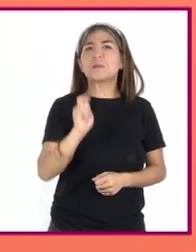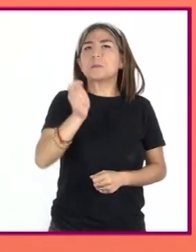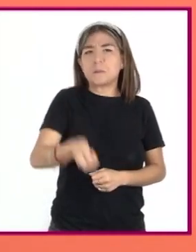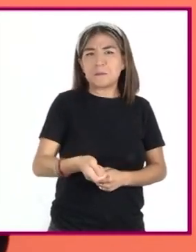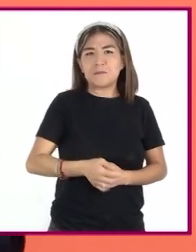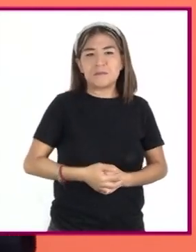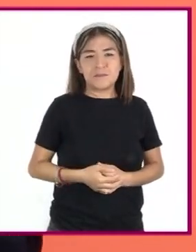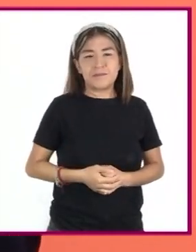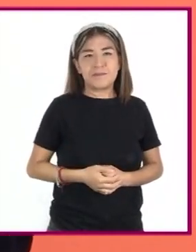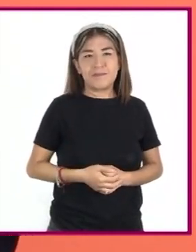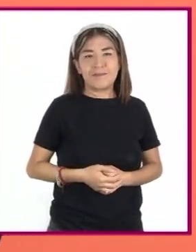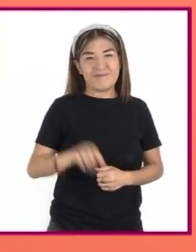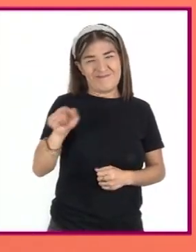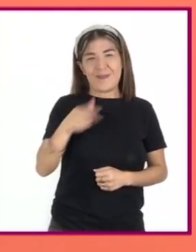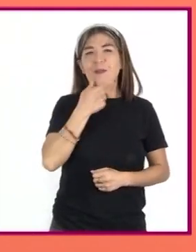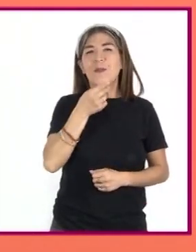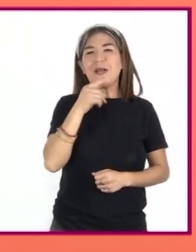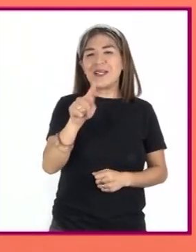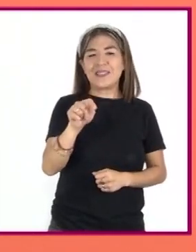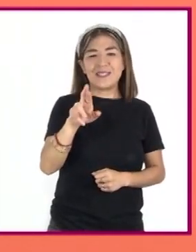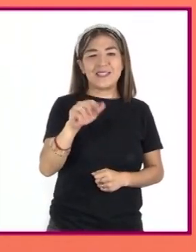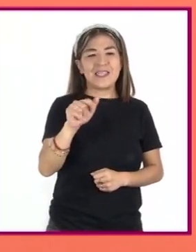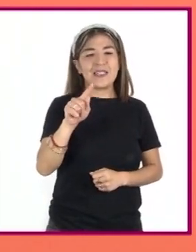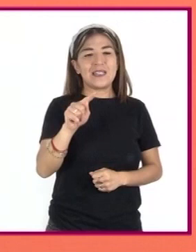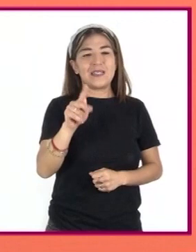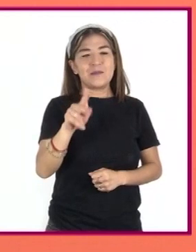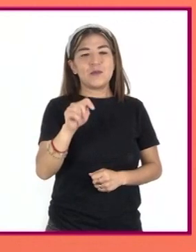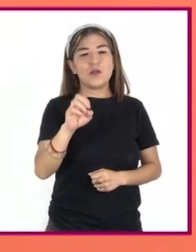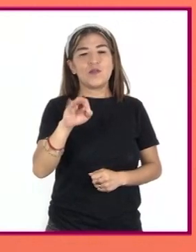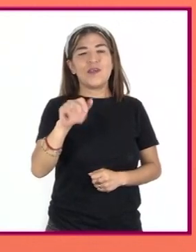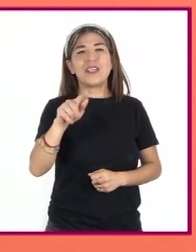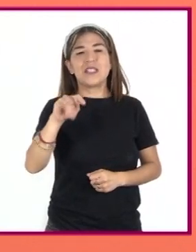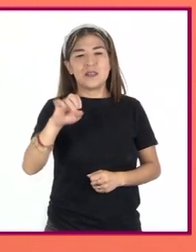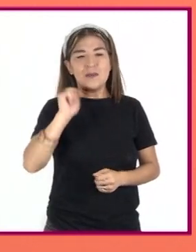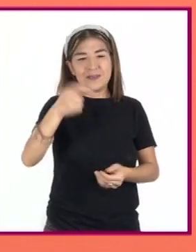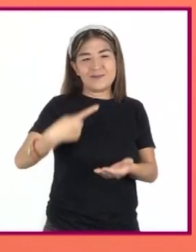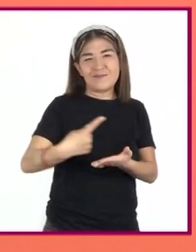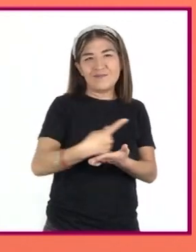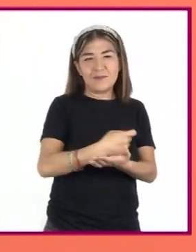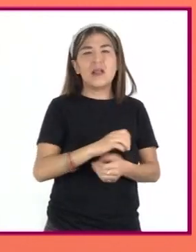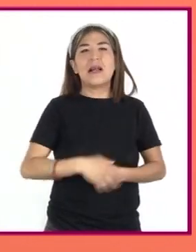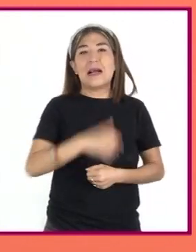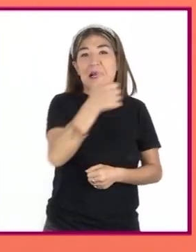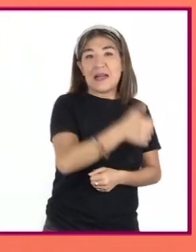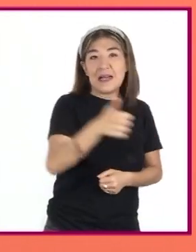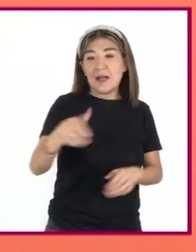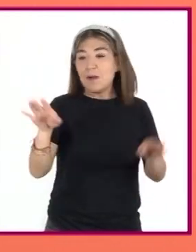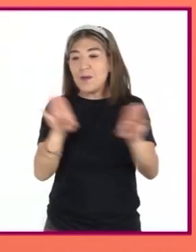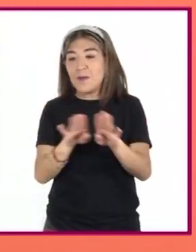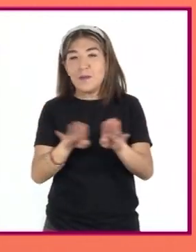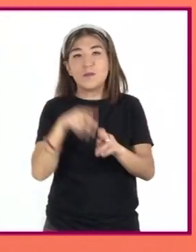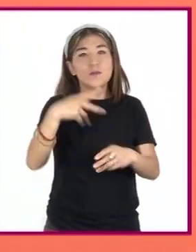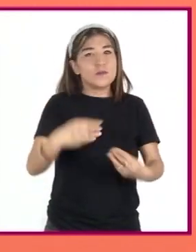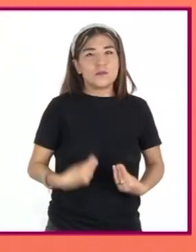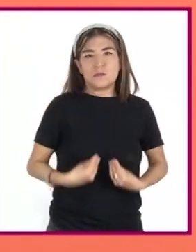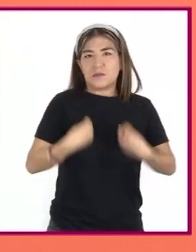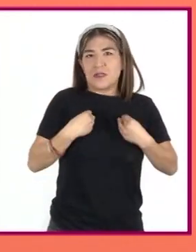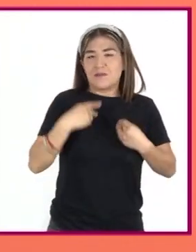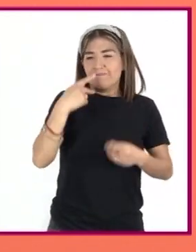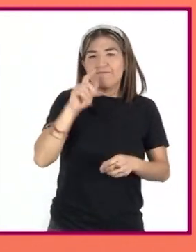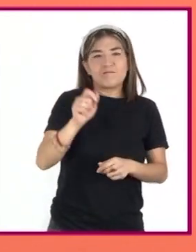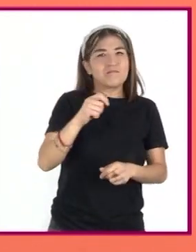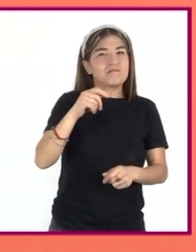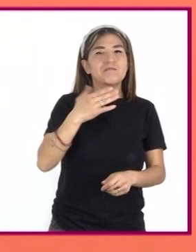entonces, afirmó Triptofanito, que cada célula es un individuo que tiene su vida propia. Sin